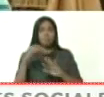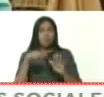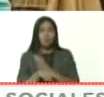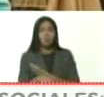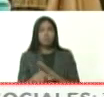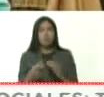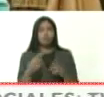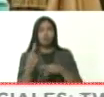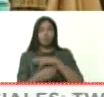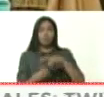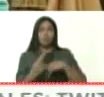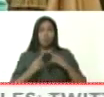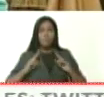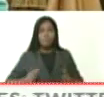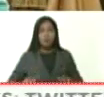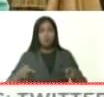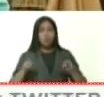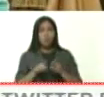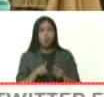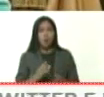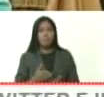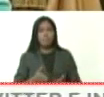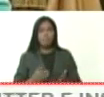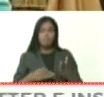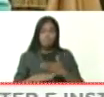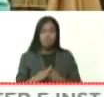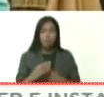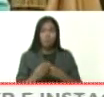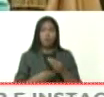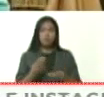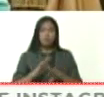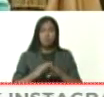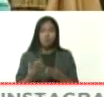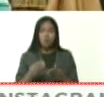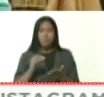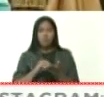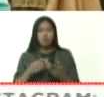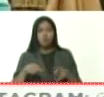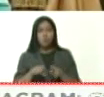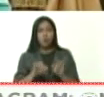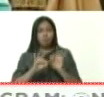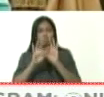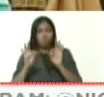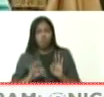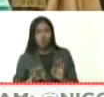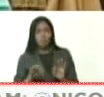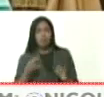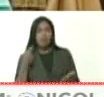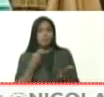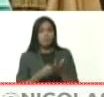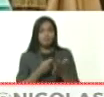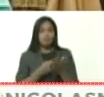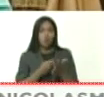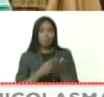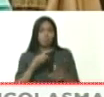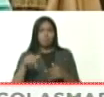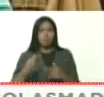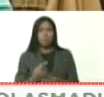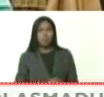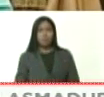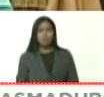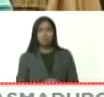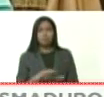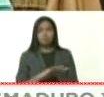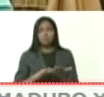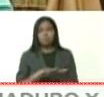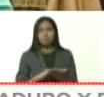Revolución Humanista. Nos vamos precisamente porque vamos a poner en funcionamiento, luego de una inversión para